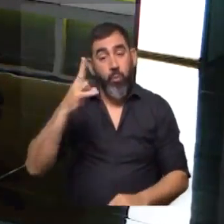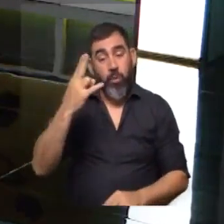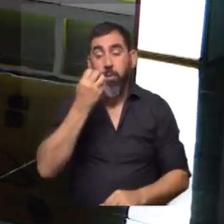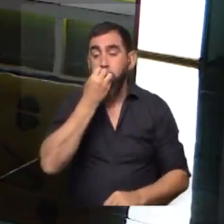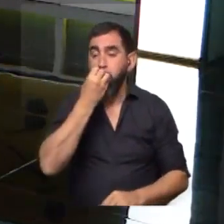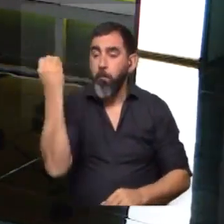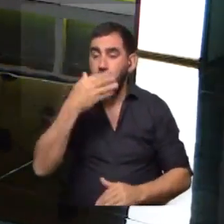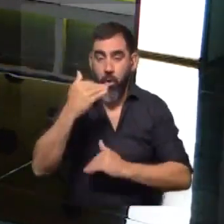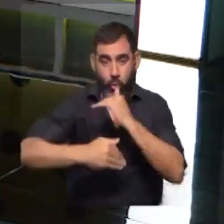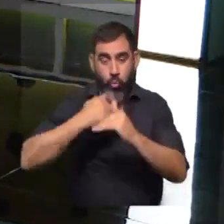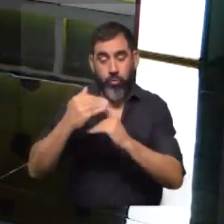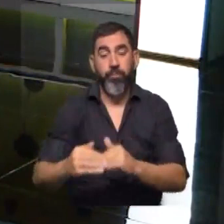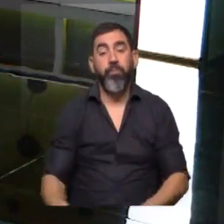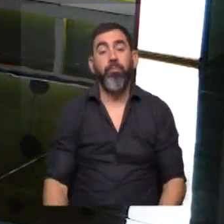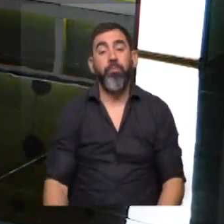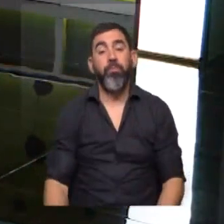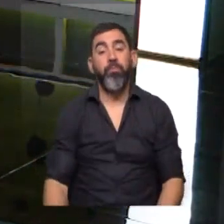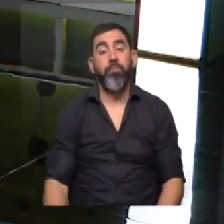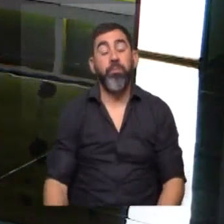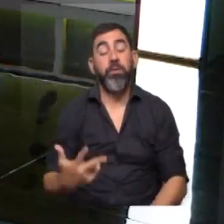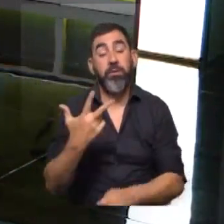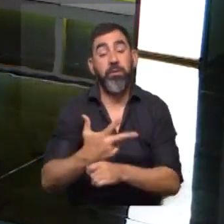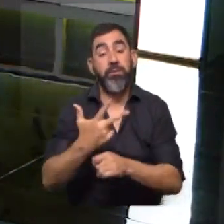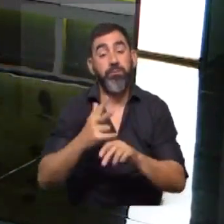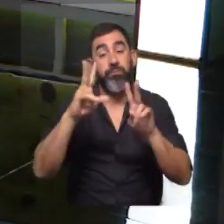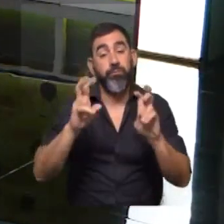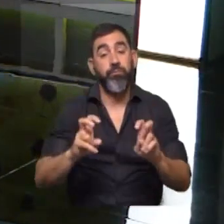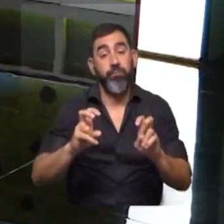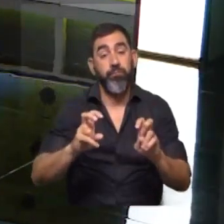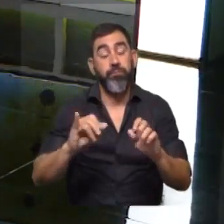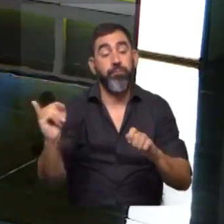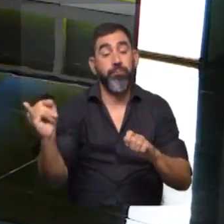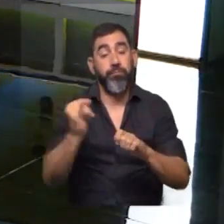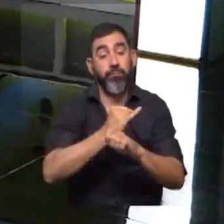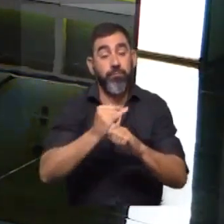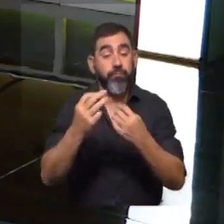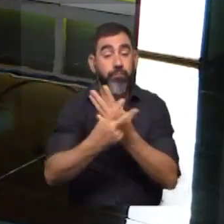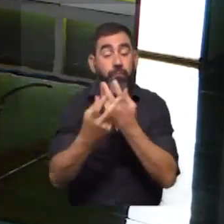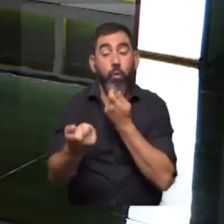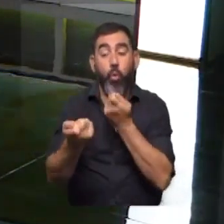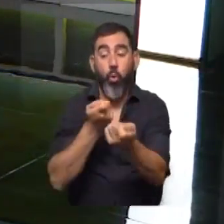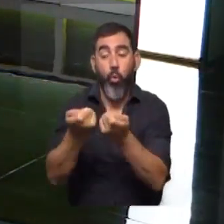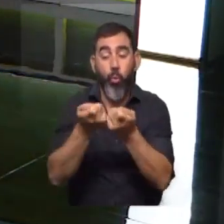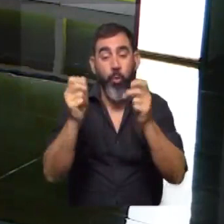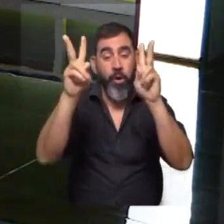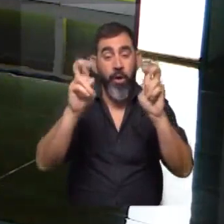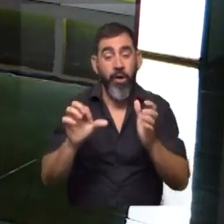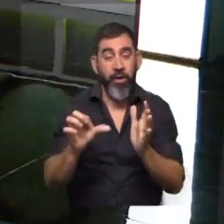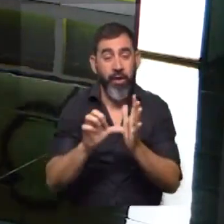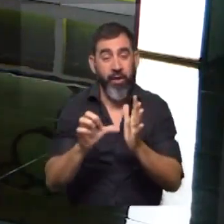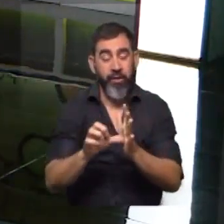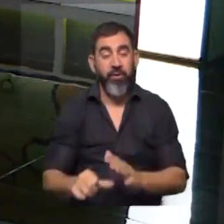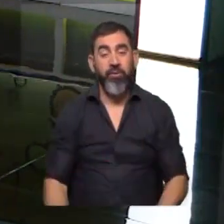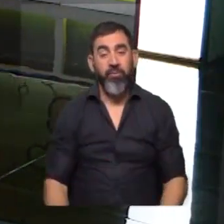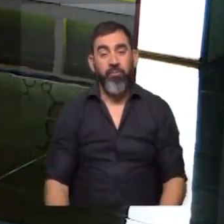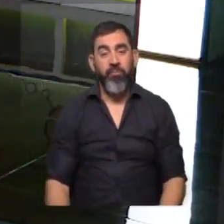mejor desempeño. Y el tercero tiene que ver con el marco institucional, la gobernanza de estos sistemas.